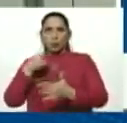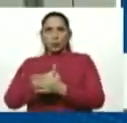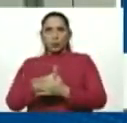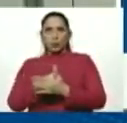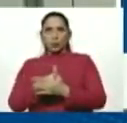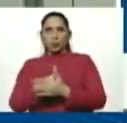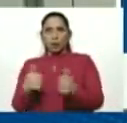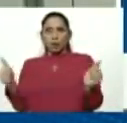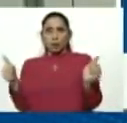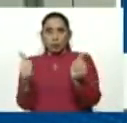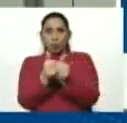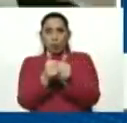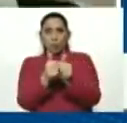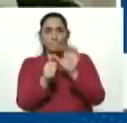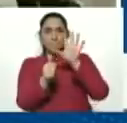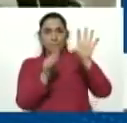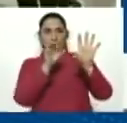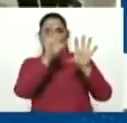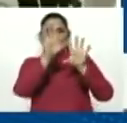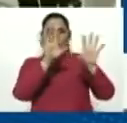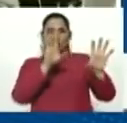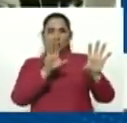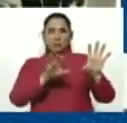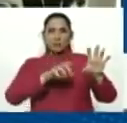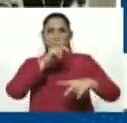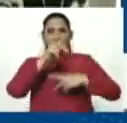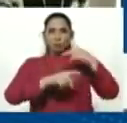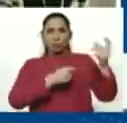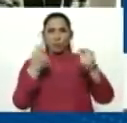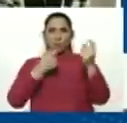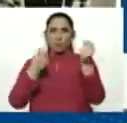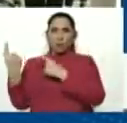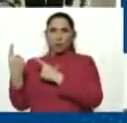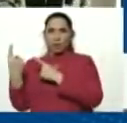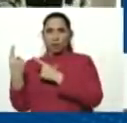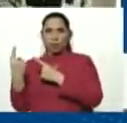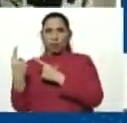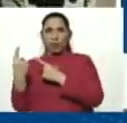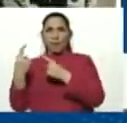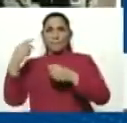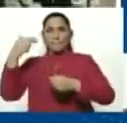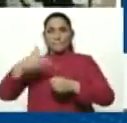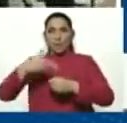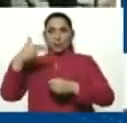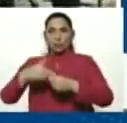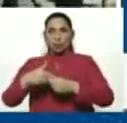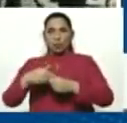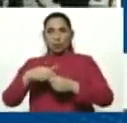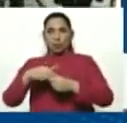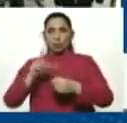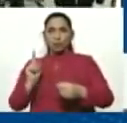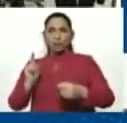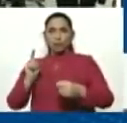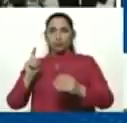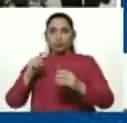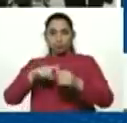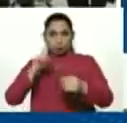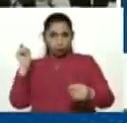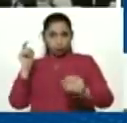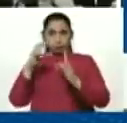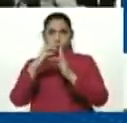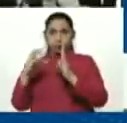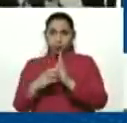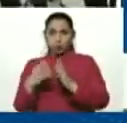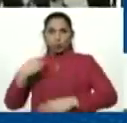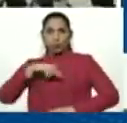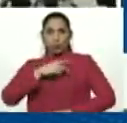los países productores y exportadores de petróleo no OPEP, encabezados por Rusia, que es el gran productor mundial, nuestra hermana